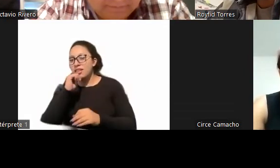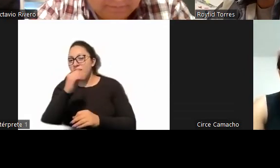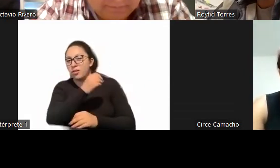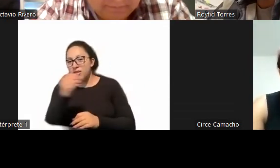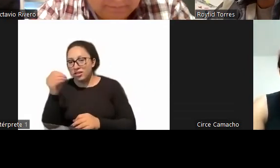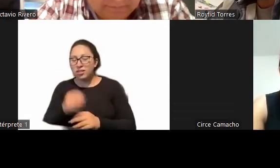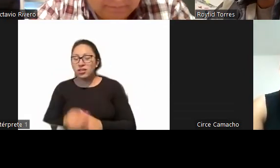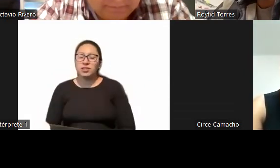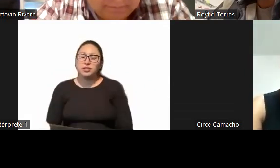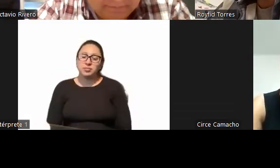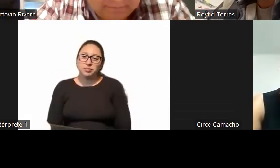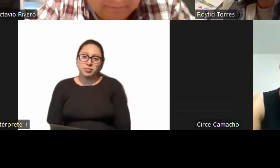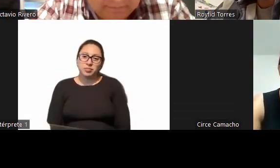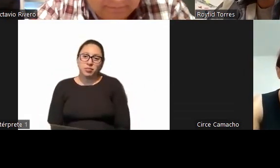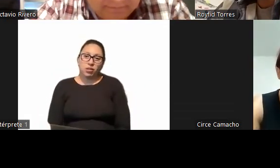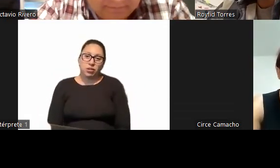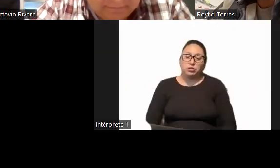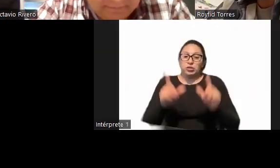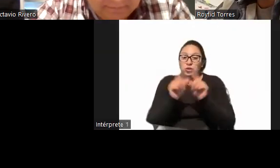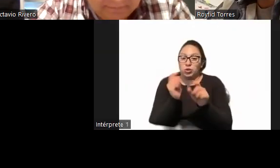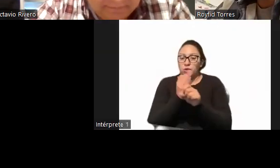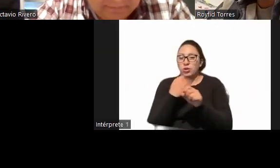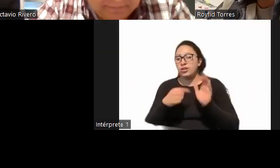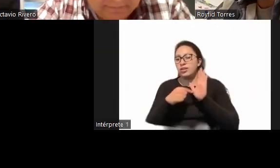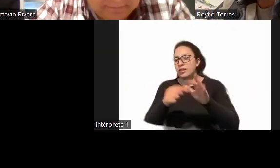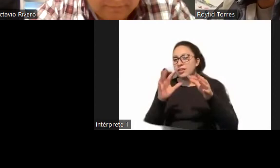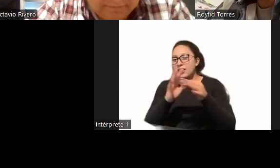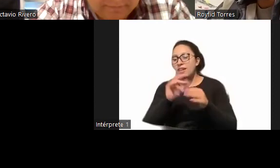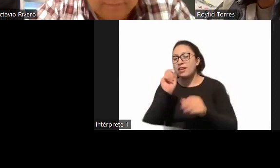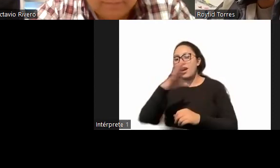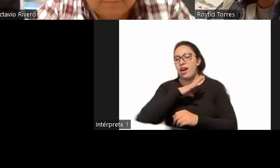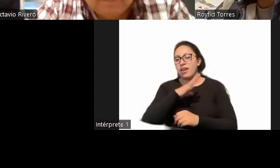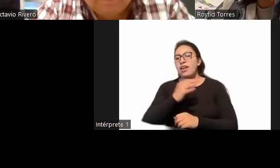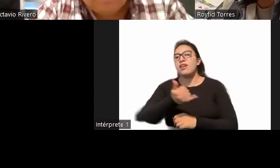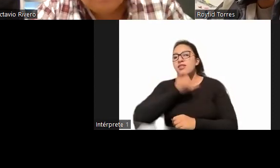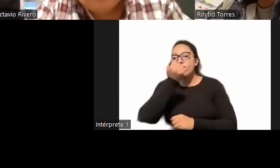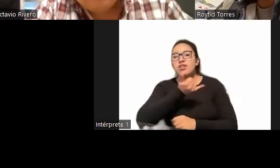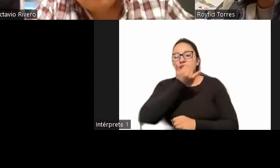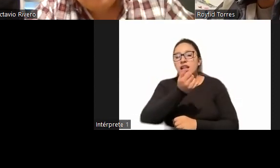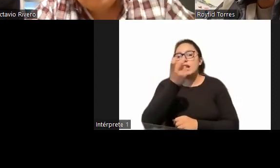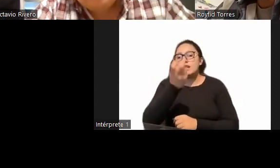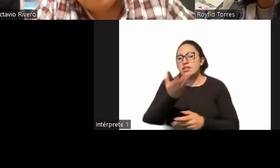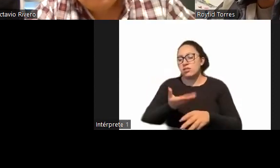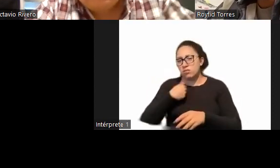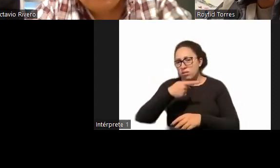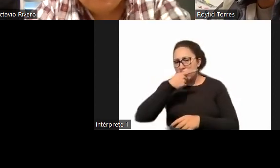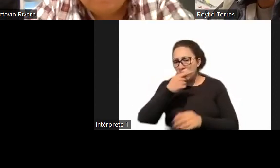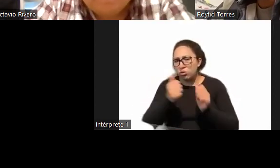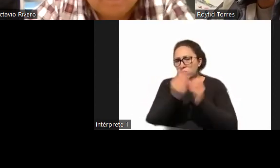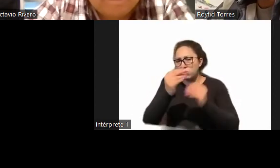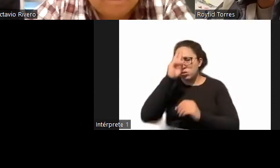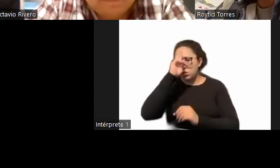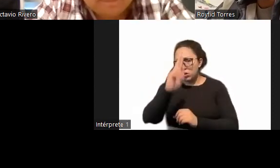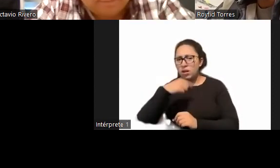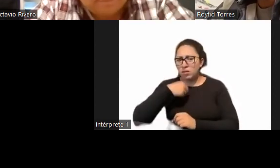yo simplemente estoy señalando los errores de forma. De eso se trata y se los digo muy respetuosamente. Tienen todo mi